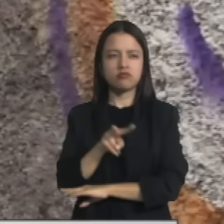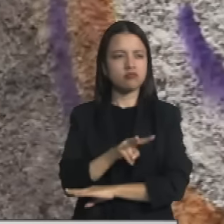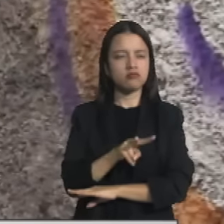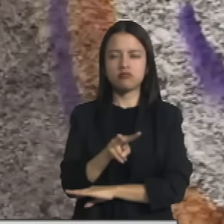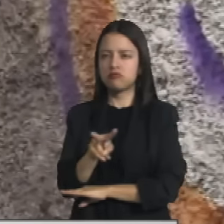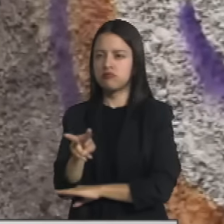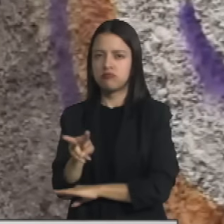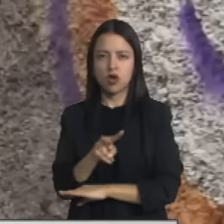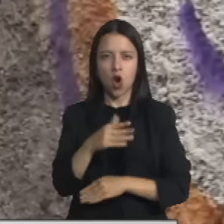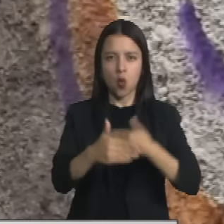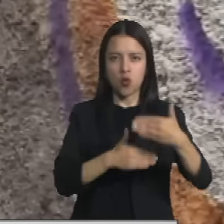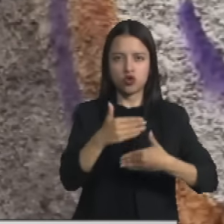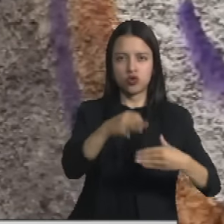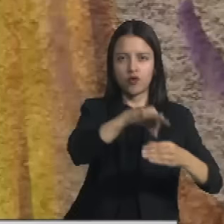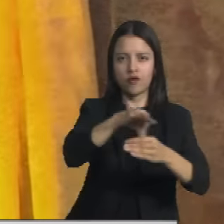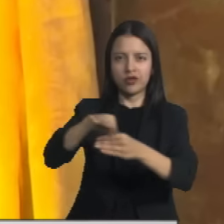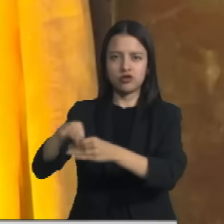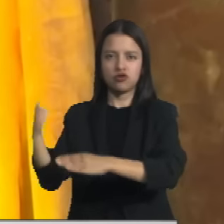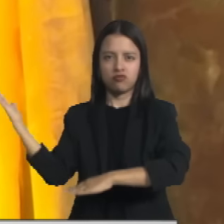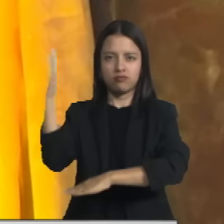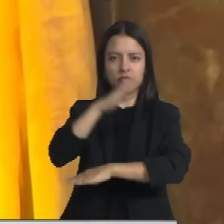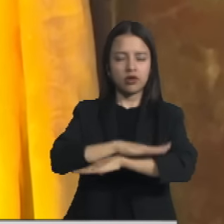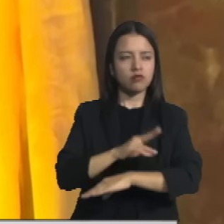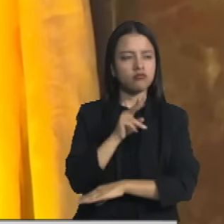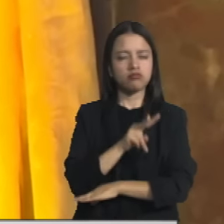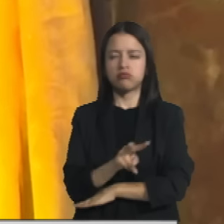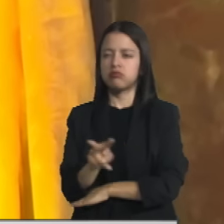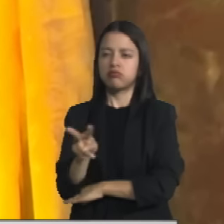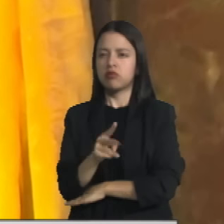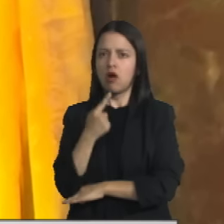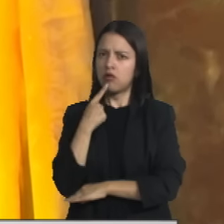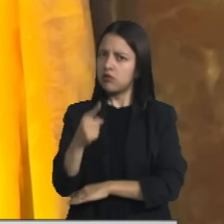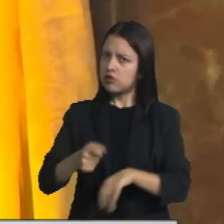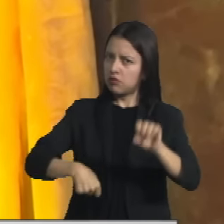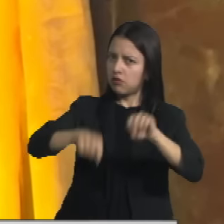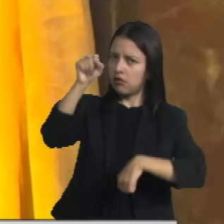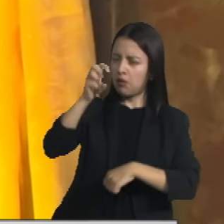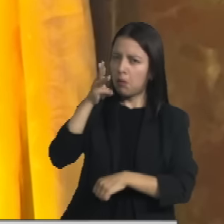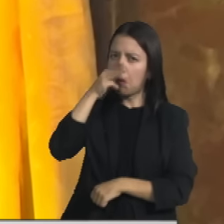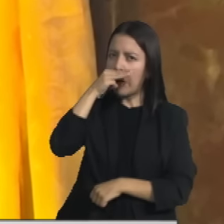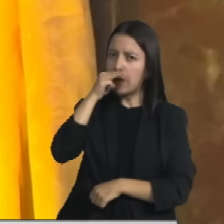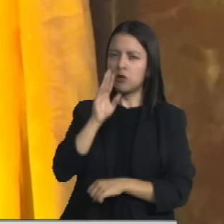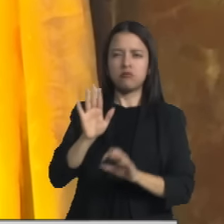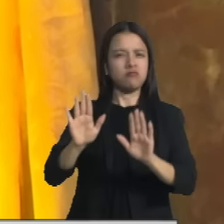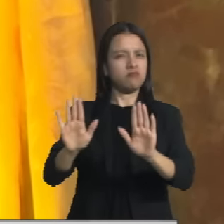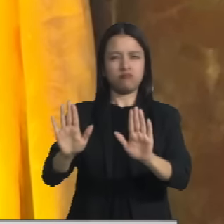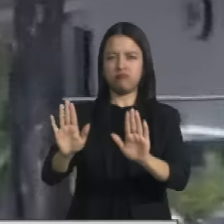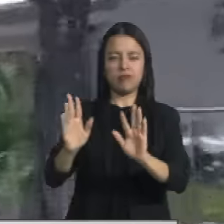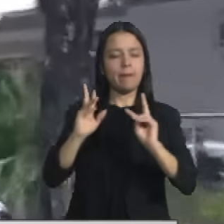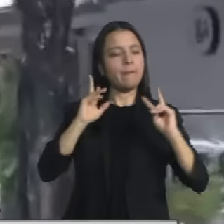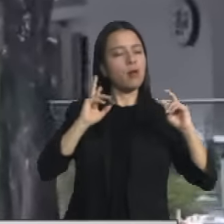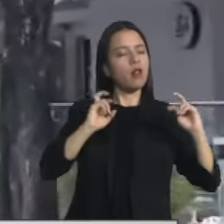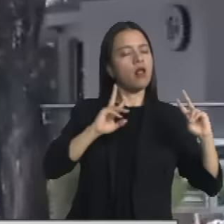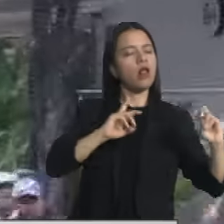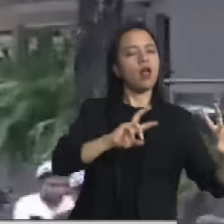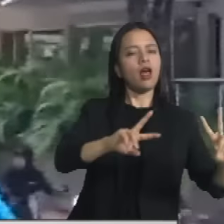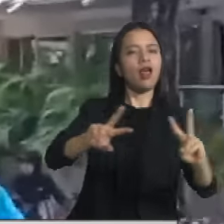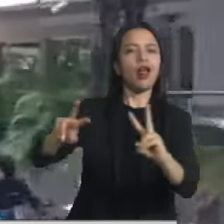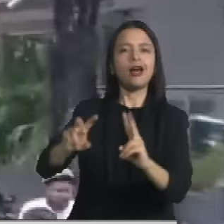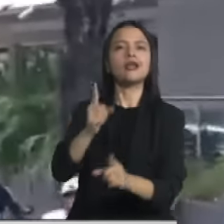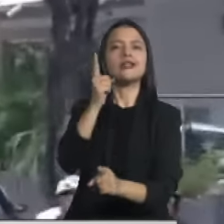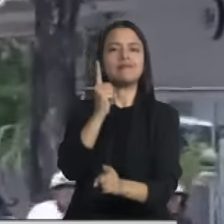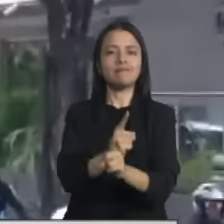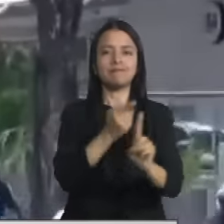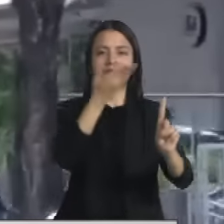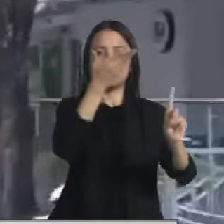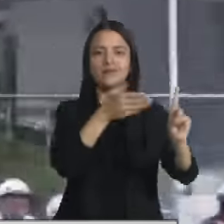presidenciales en las que Nicolás Maduro fue proclamado reelecto para un tercer periodo de 6 años, confirmó que el líder de la oposición, Edmundo